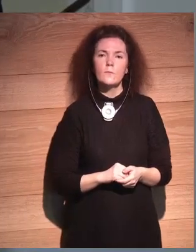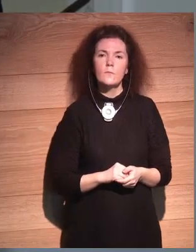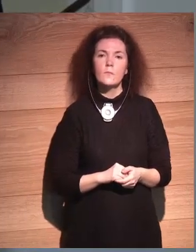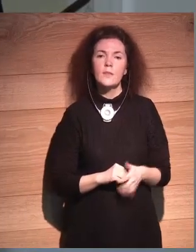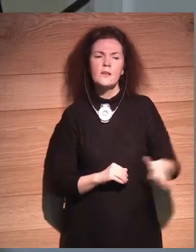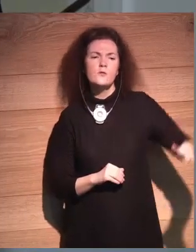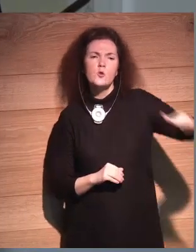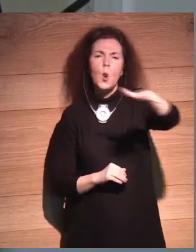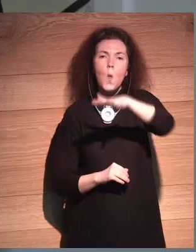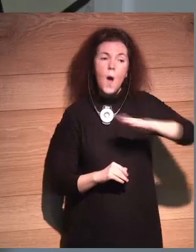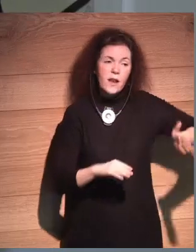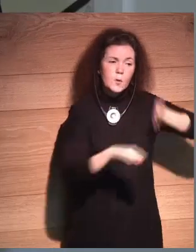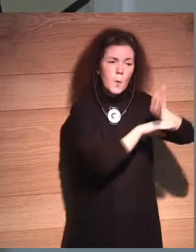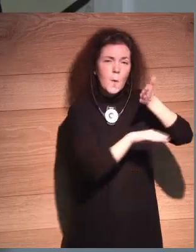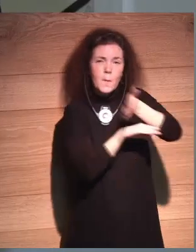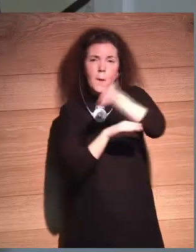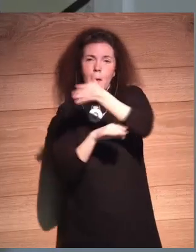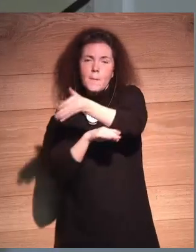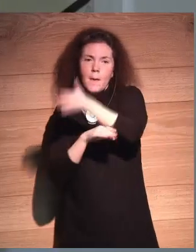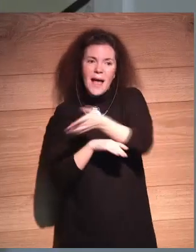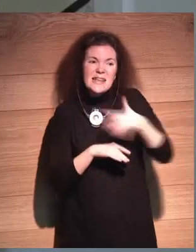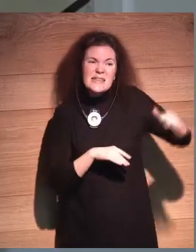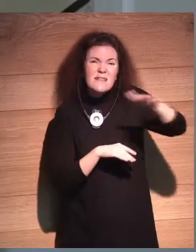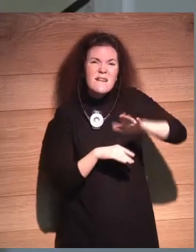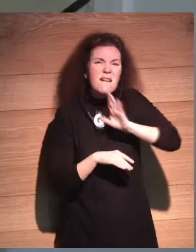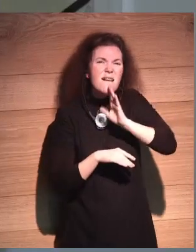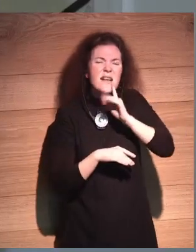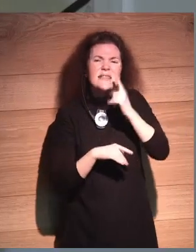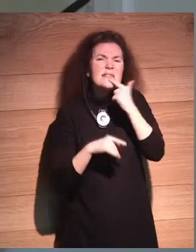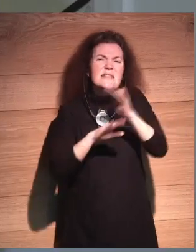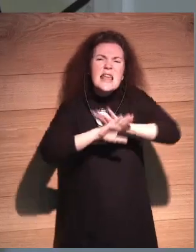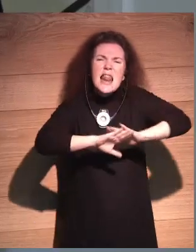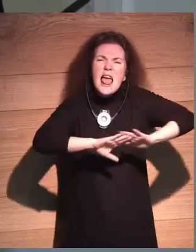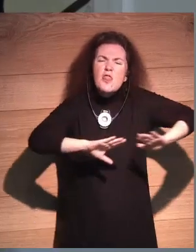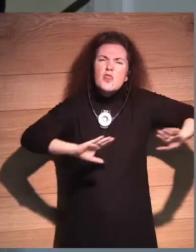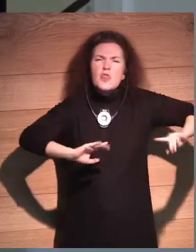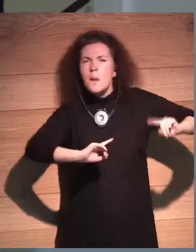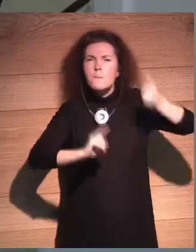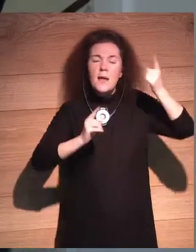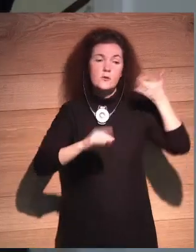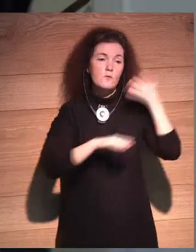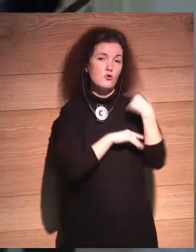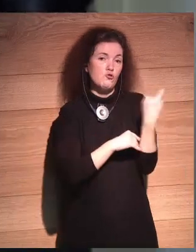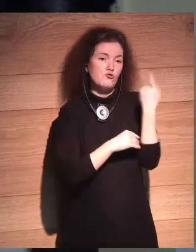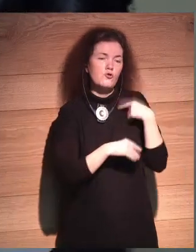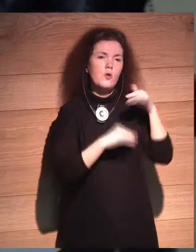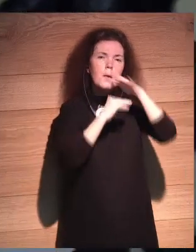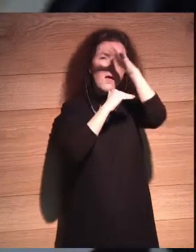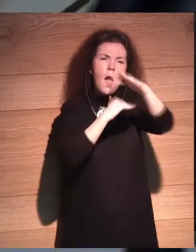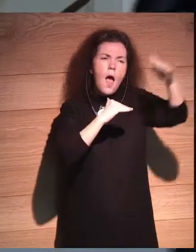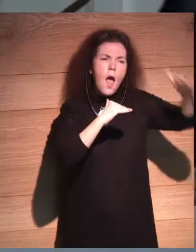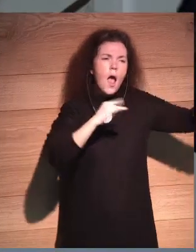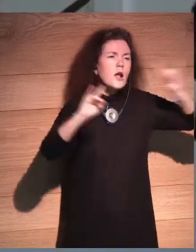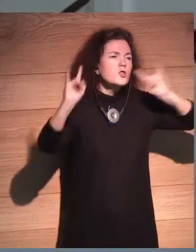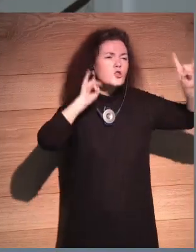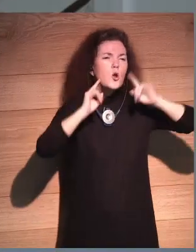De todos los lugares en los que he estado, la Antártida es el más silencioso. Fui en solitario al Polo Sur y en la monotonía de aquel paisaje inmenso no había ningún